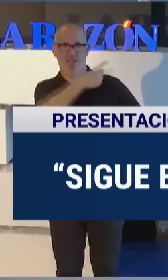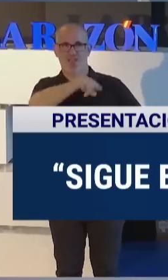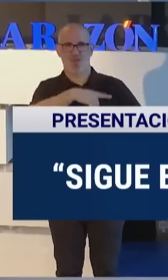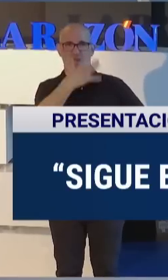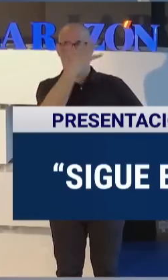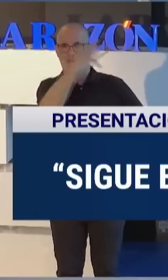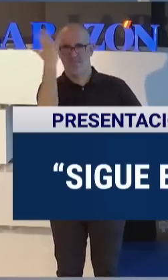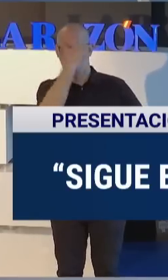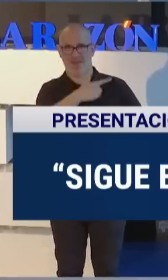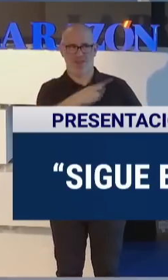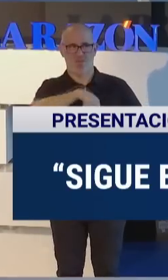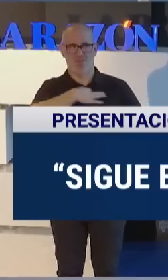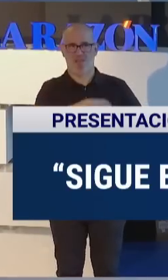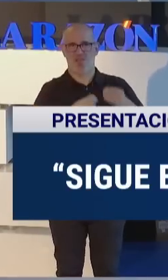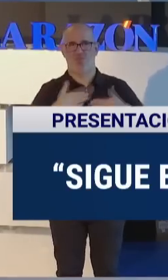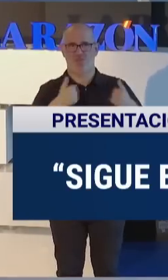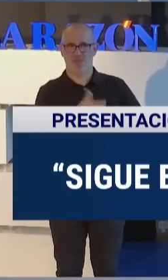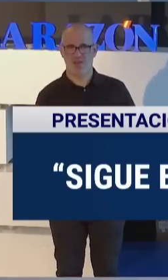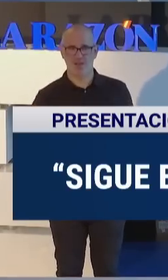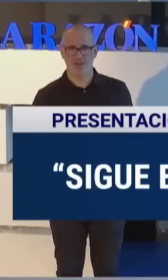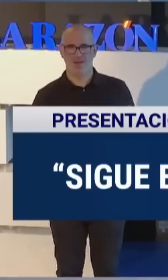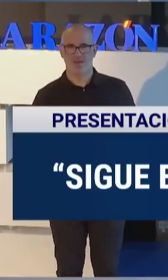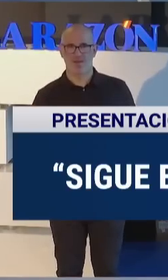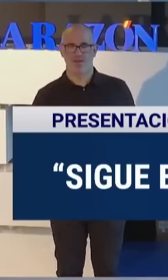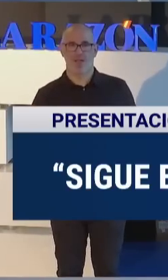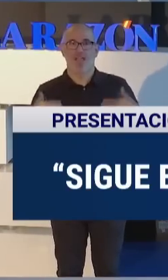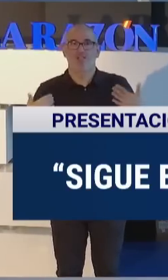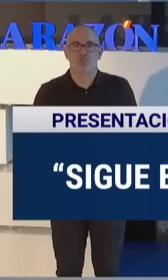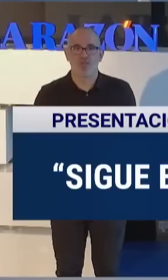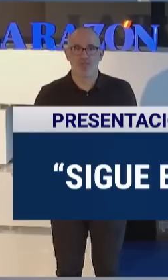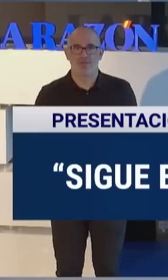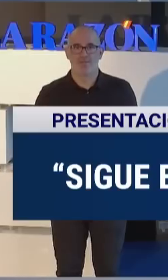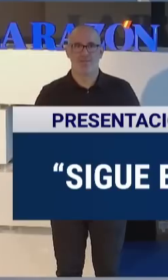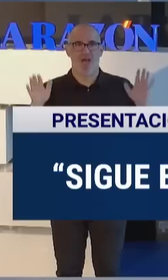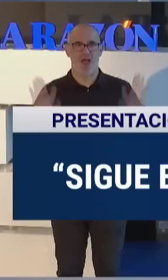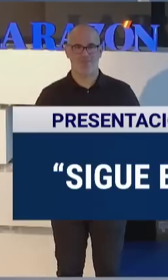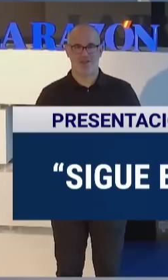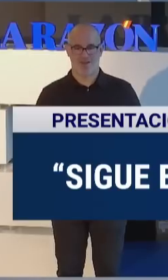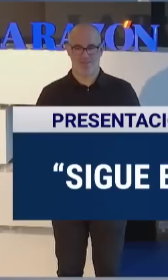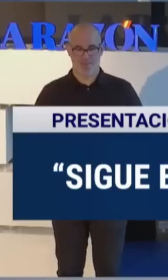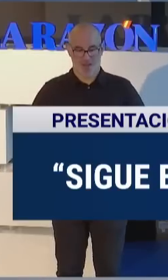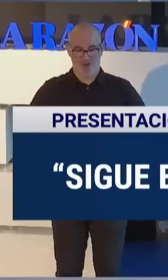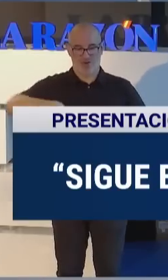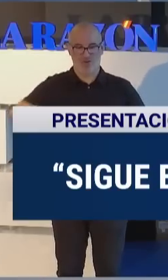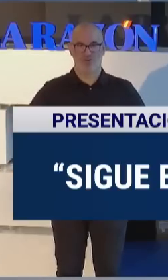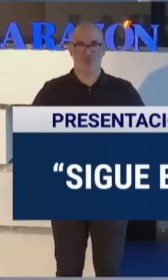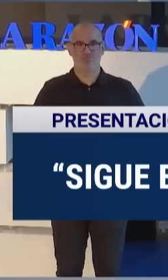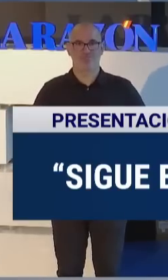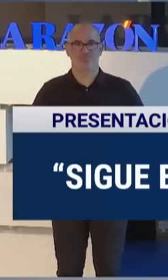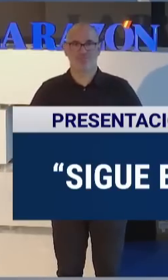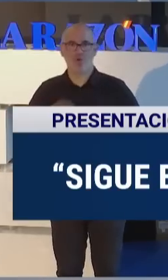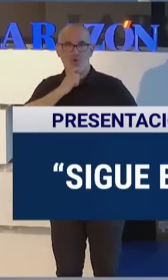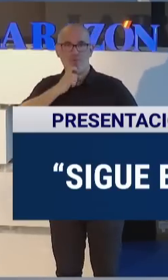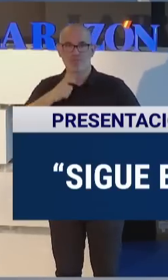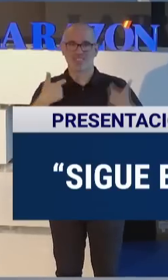gana. Entonces, básicamente, los grifos de la emisión son el